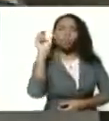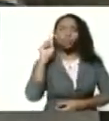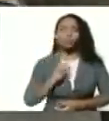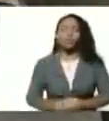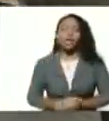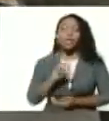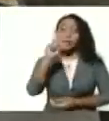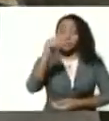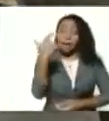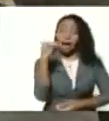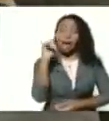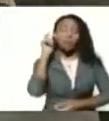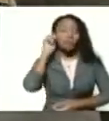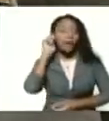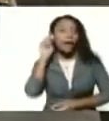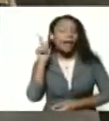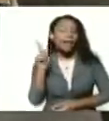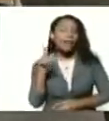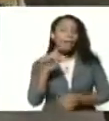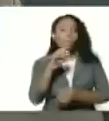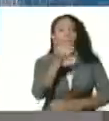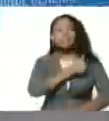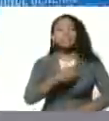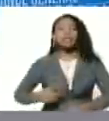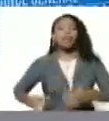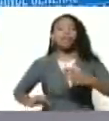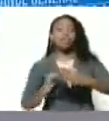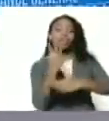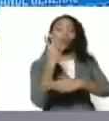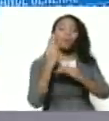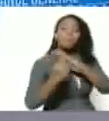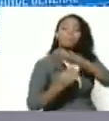También está Marjorie Moreno, presidenta de la Fundación